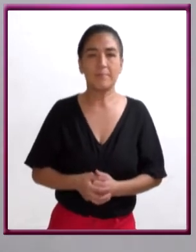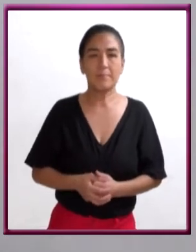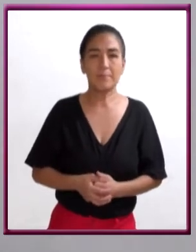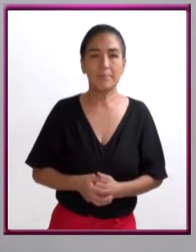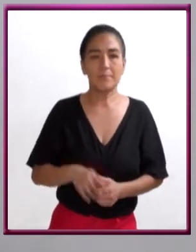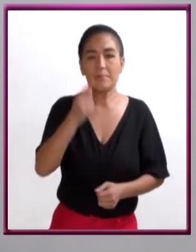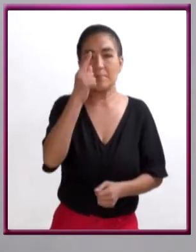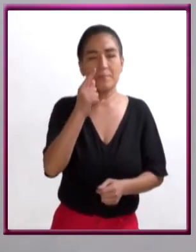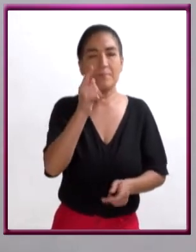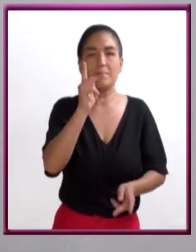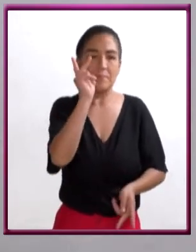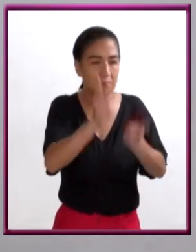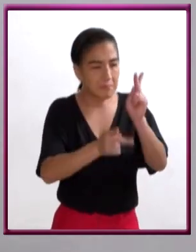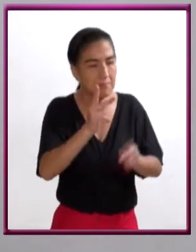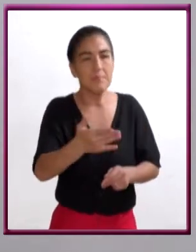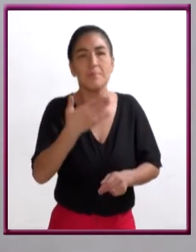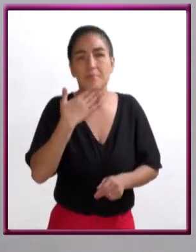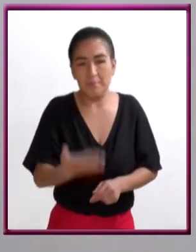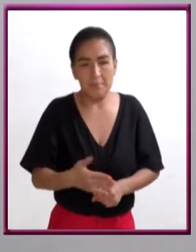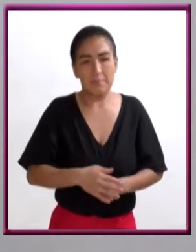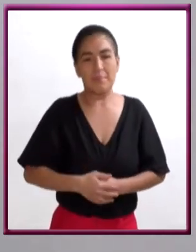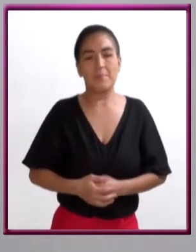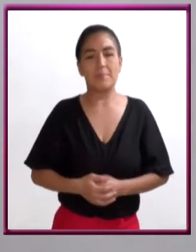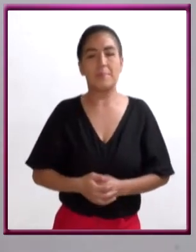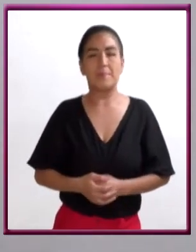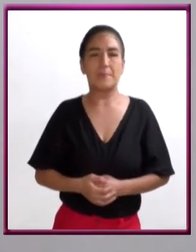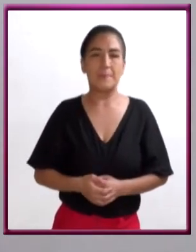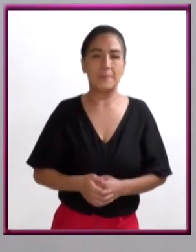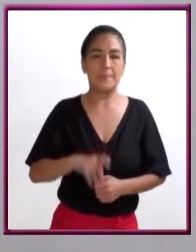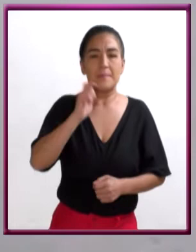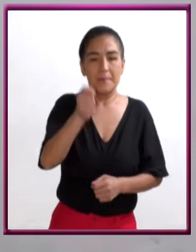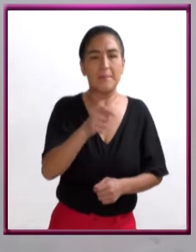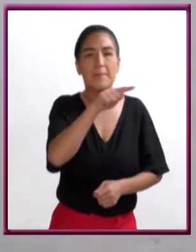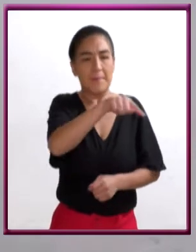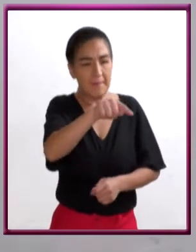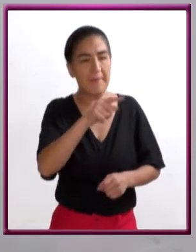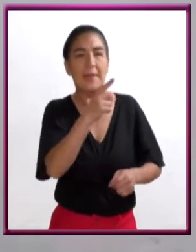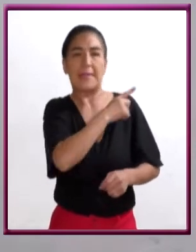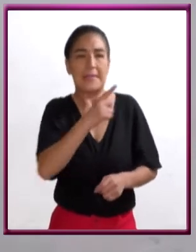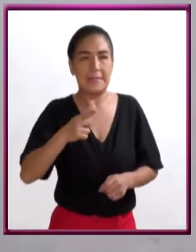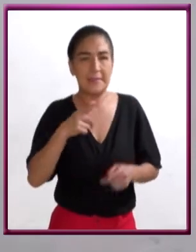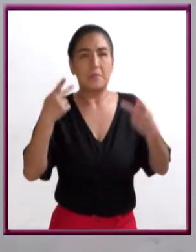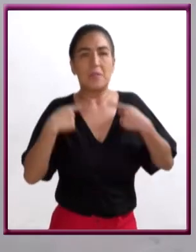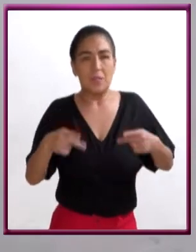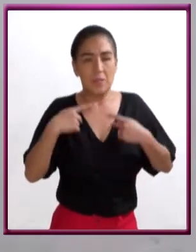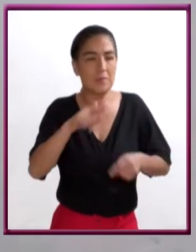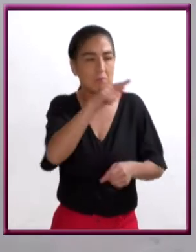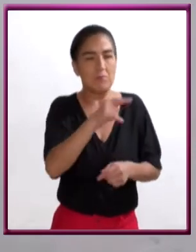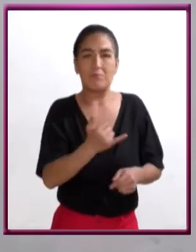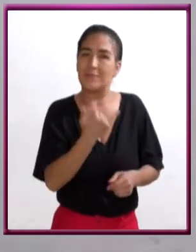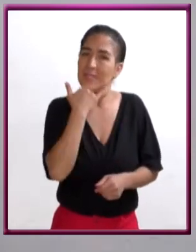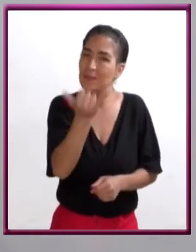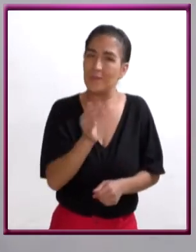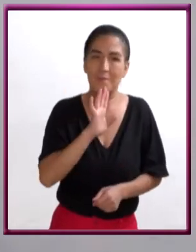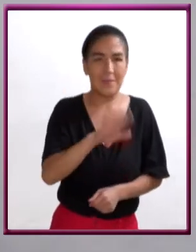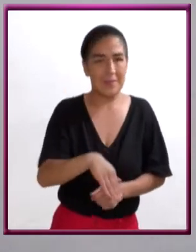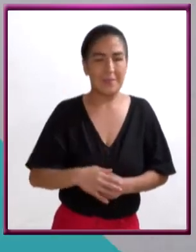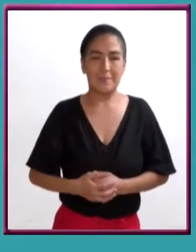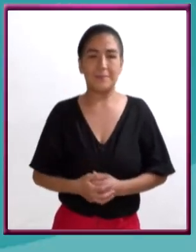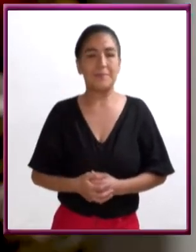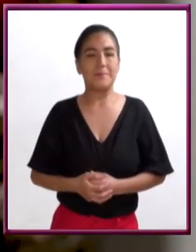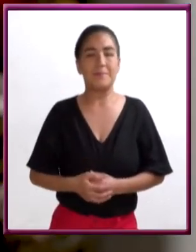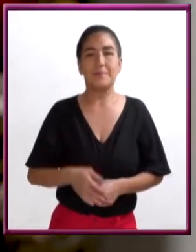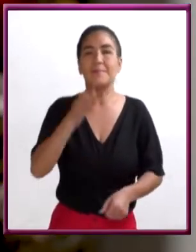como que hablaría con ella o trataría de que ella se dé cuenta del error que está